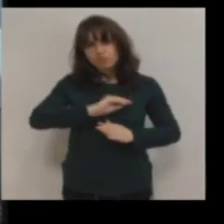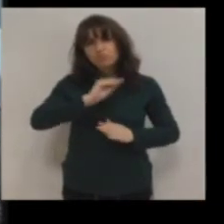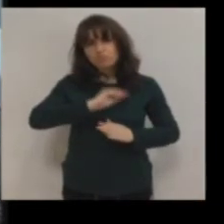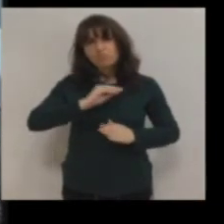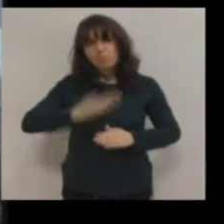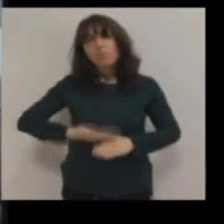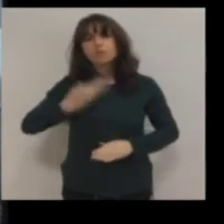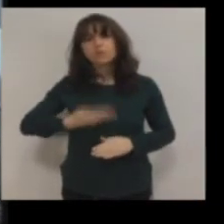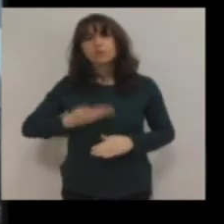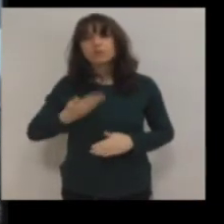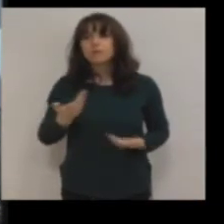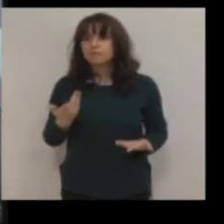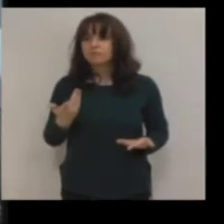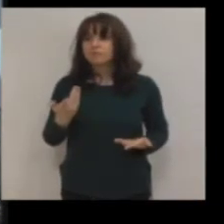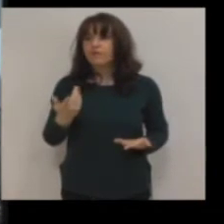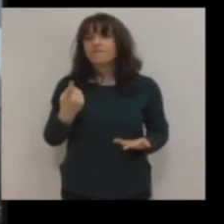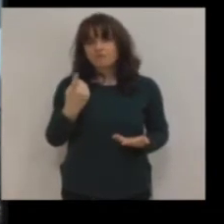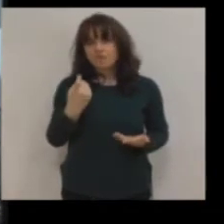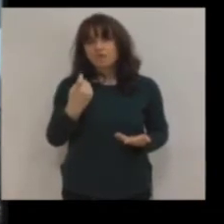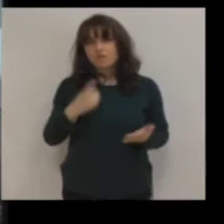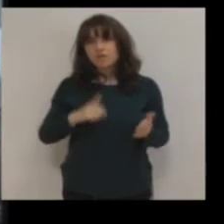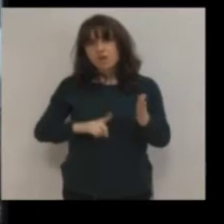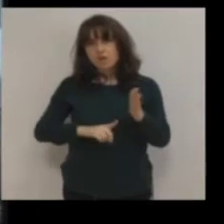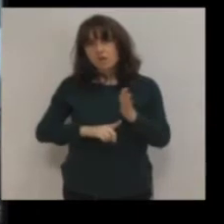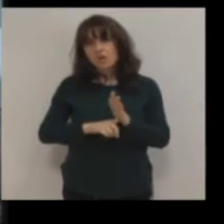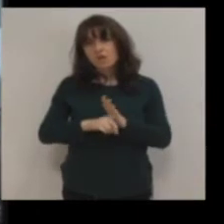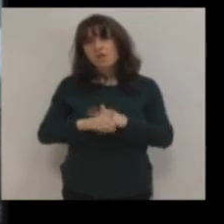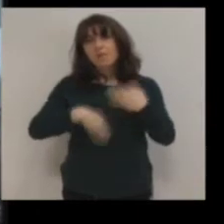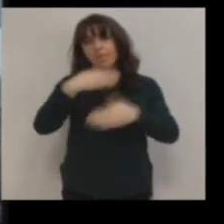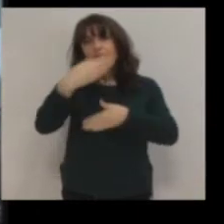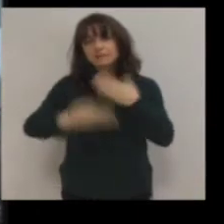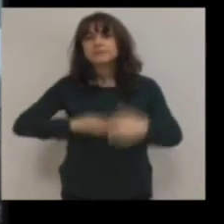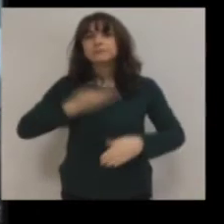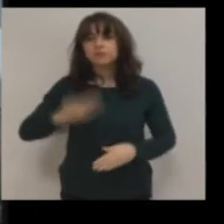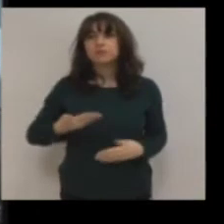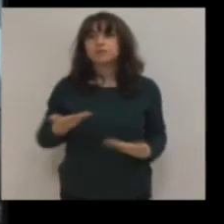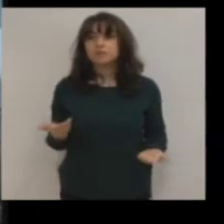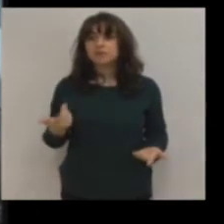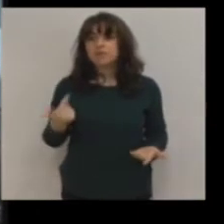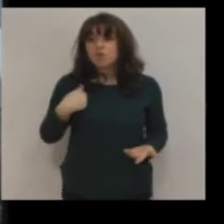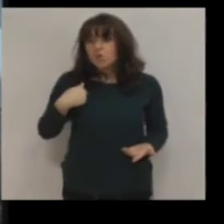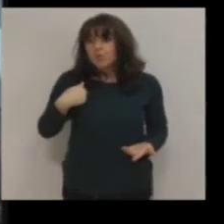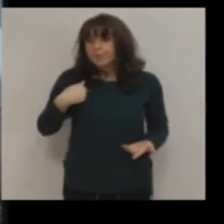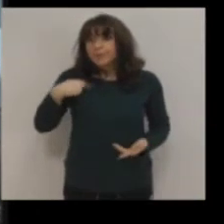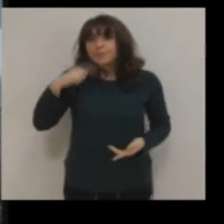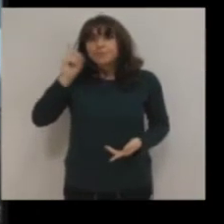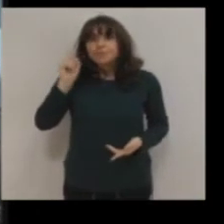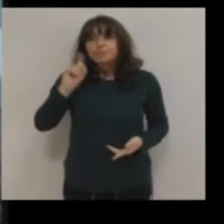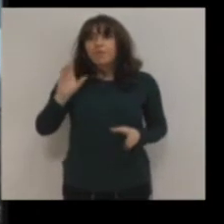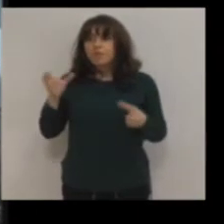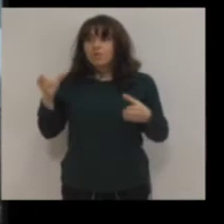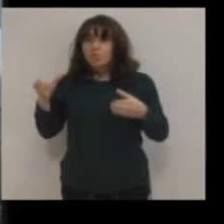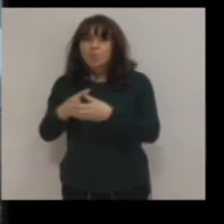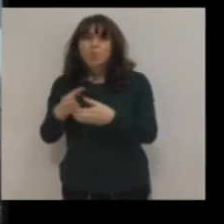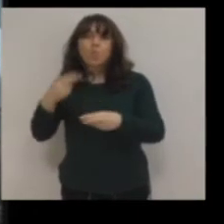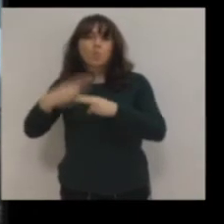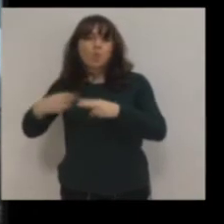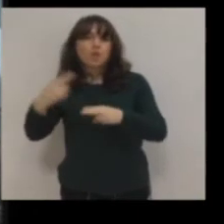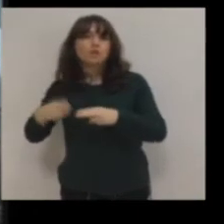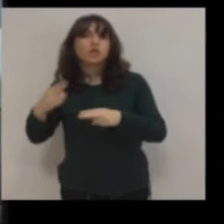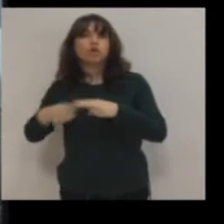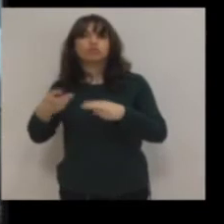las inversiones a realizar pues son importantes, y en ese sentido pues yo no sé la clase política cómo las prioriza o las deja de